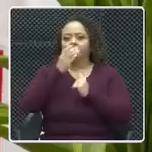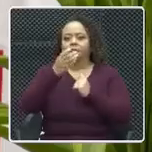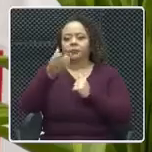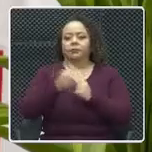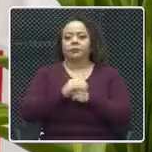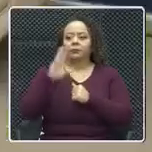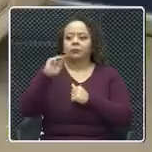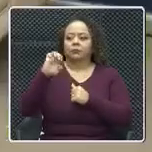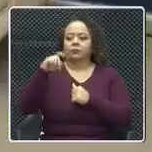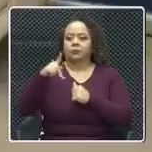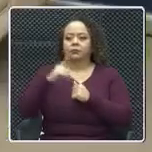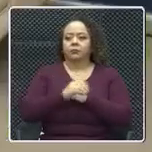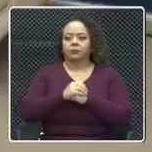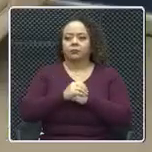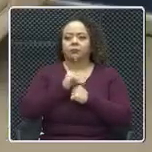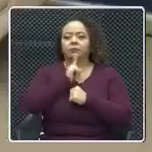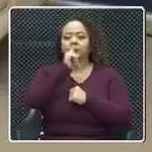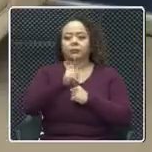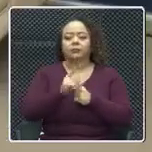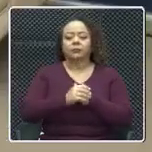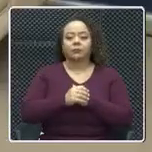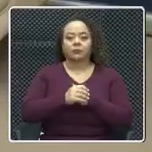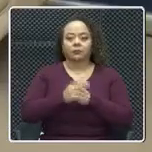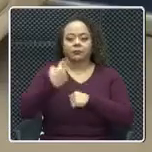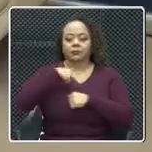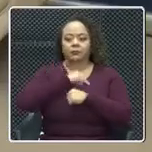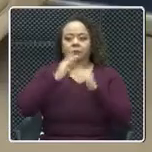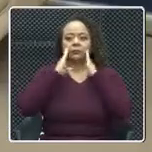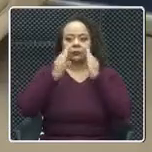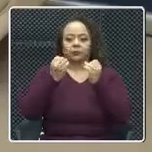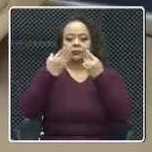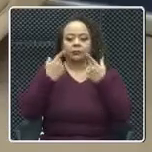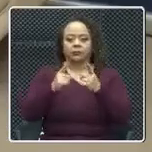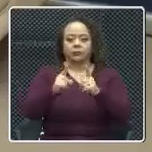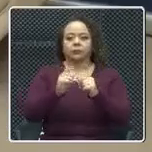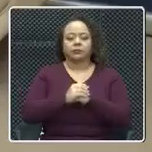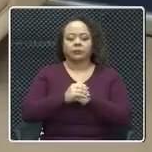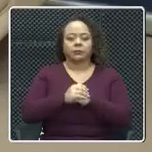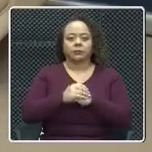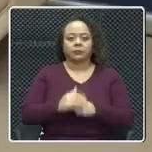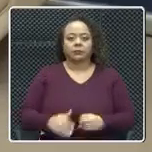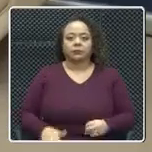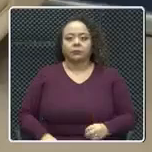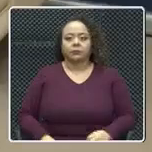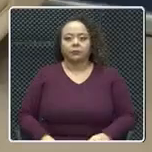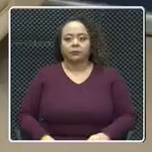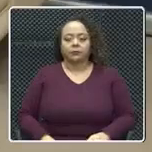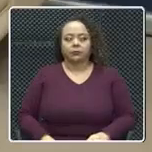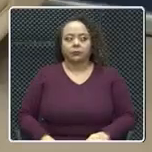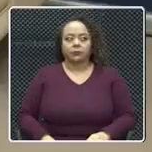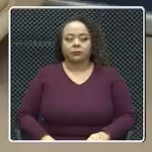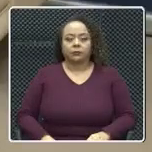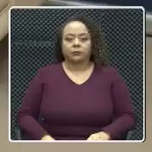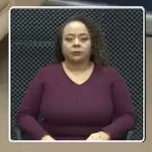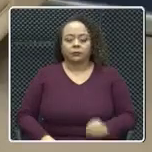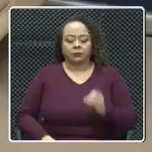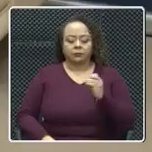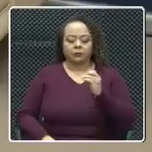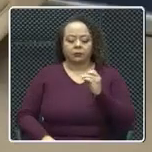podamos hacer? El MEP, en realidad, digamos, hemos atendido muchísimos casos de ellos, ¿verdad? Y por lo